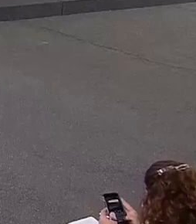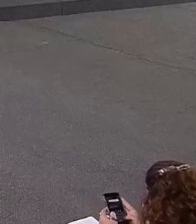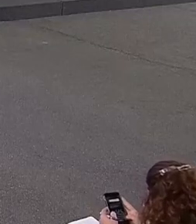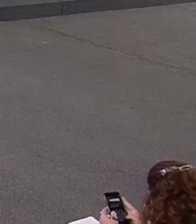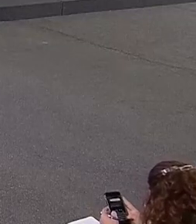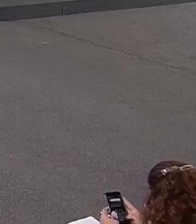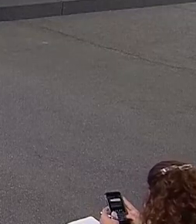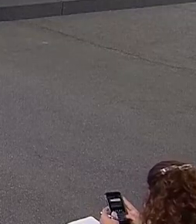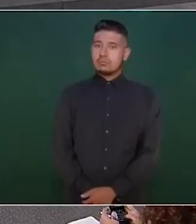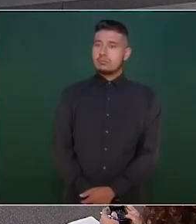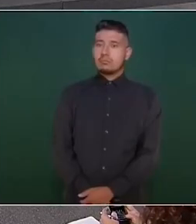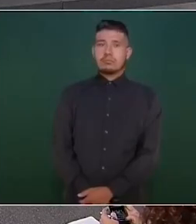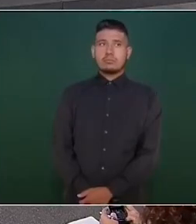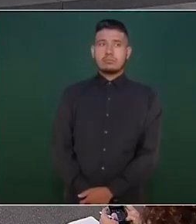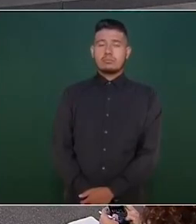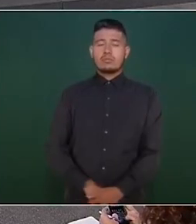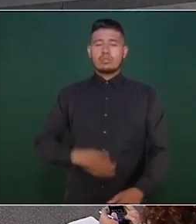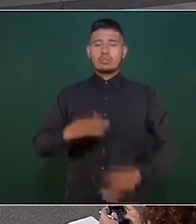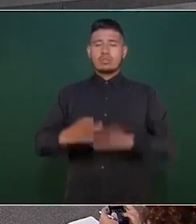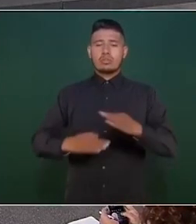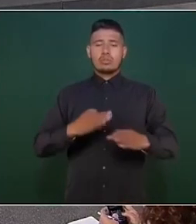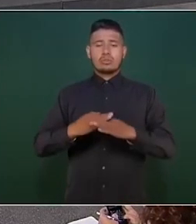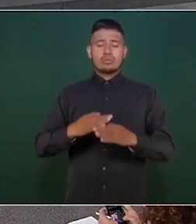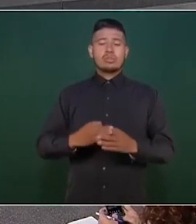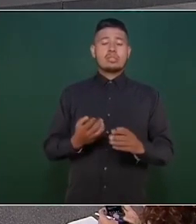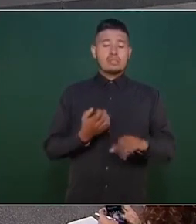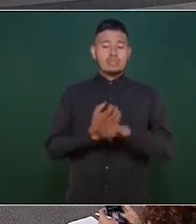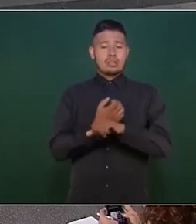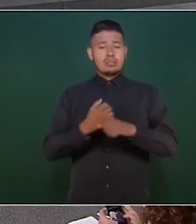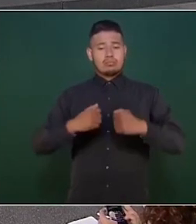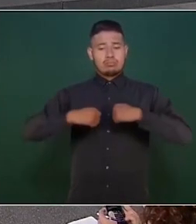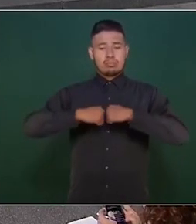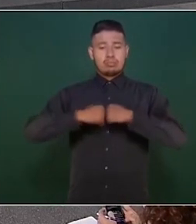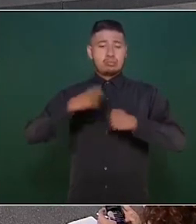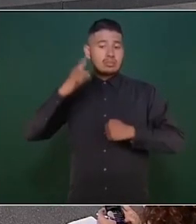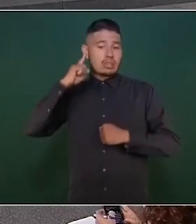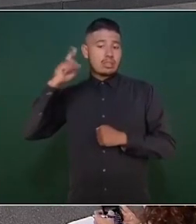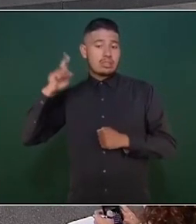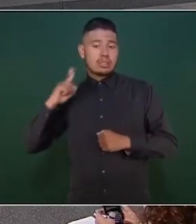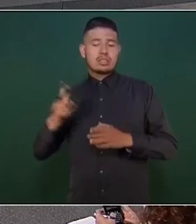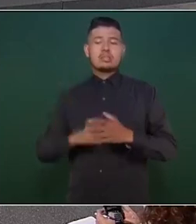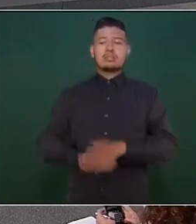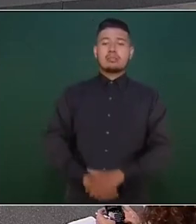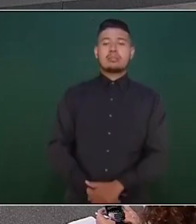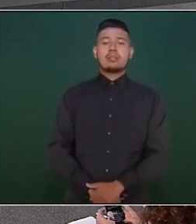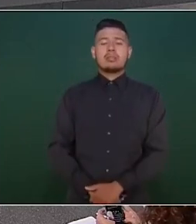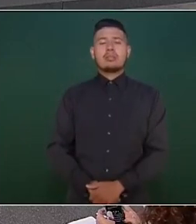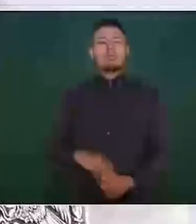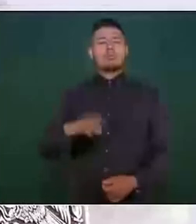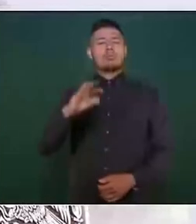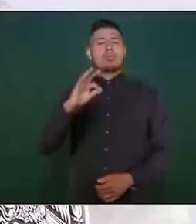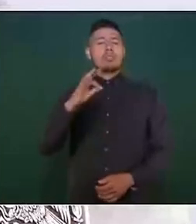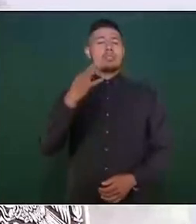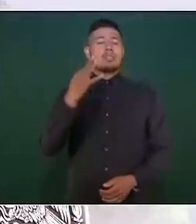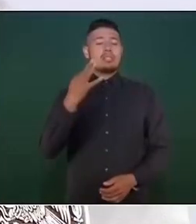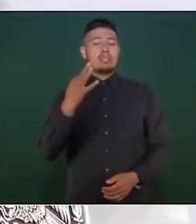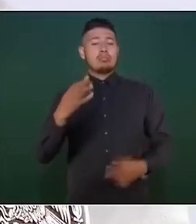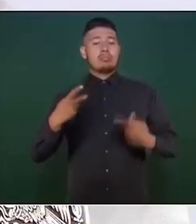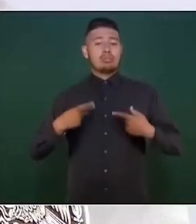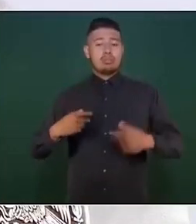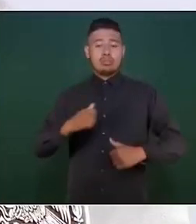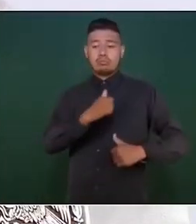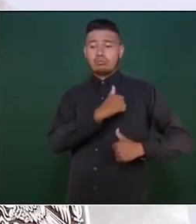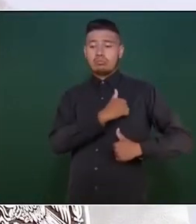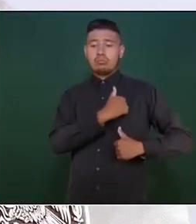colinda Zacatecas. Y tuvimos 23 puestos con 943 elementos del Ejército